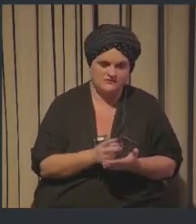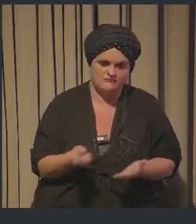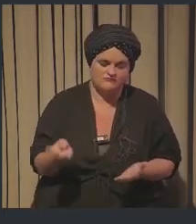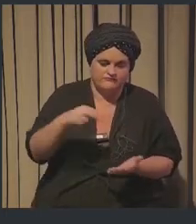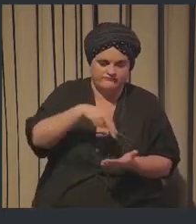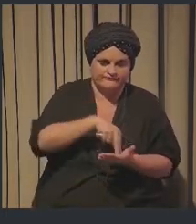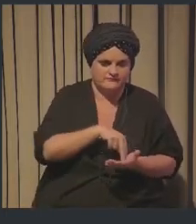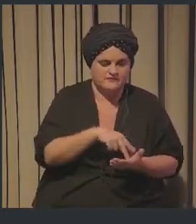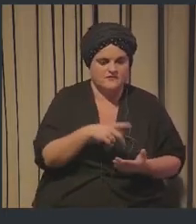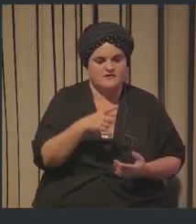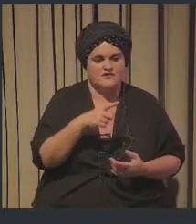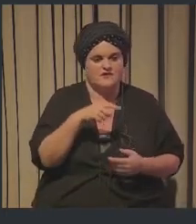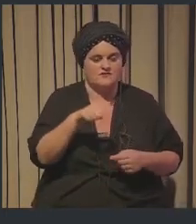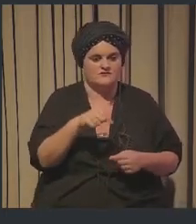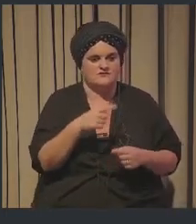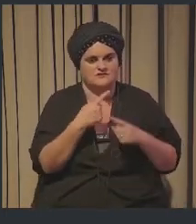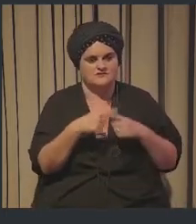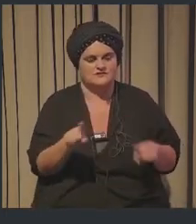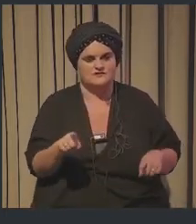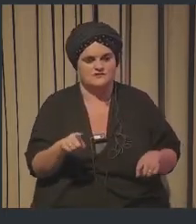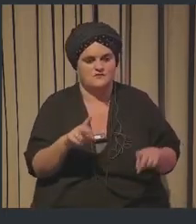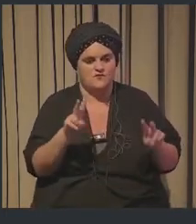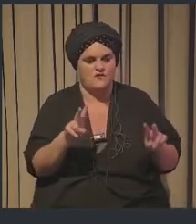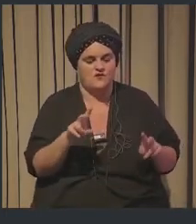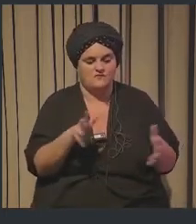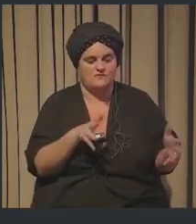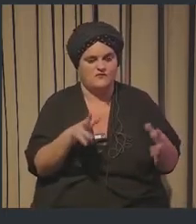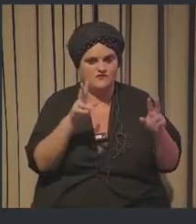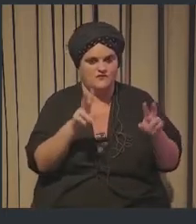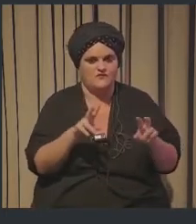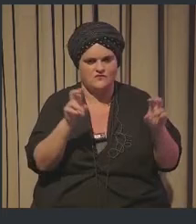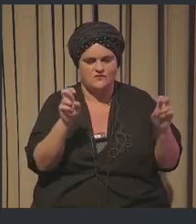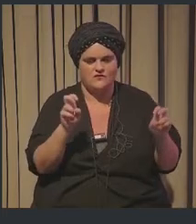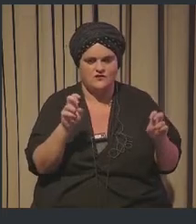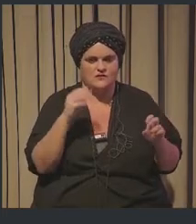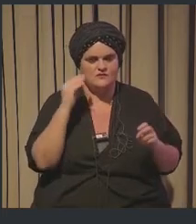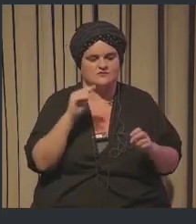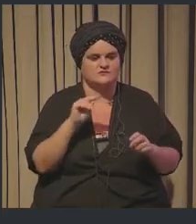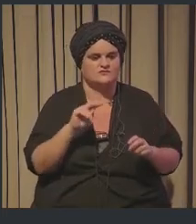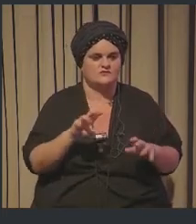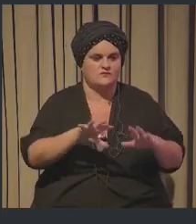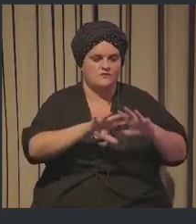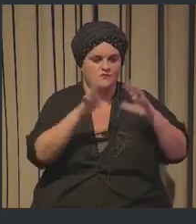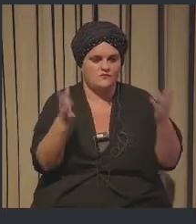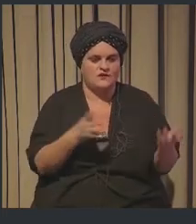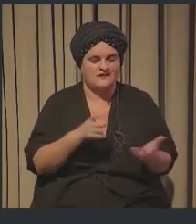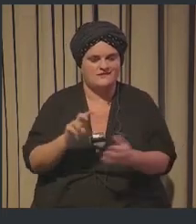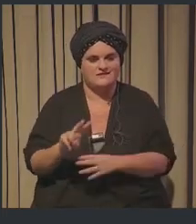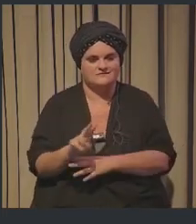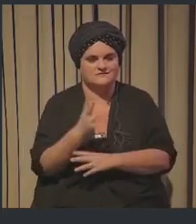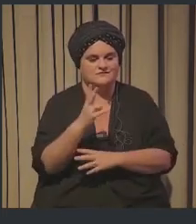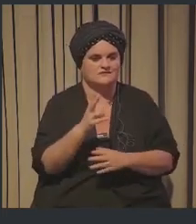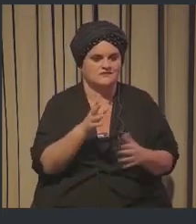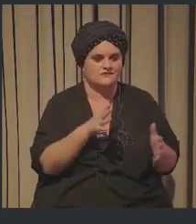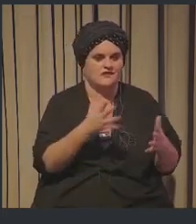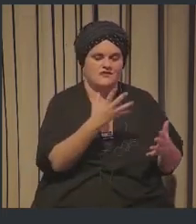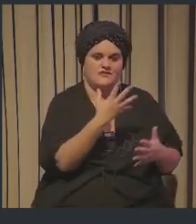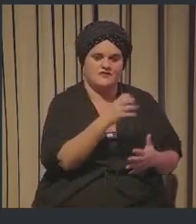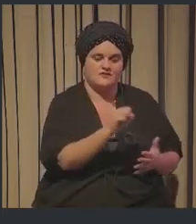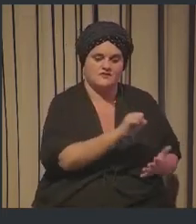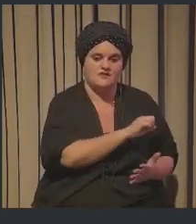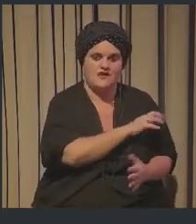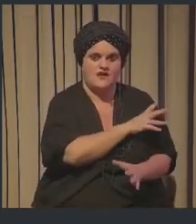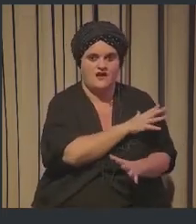totalmente distinto y es algo nuevo en nuestros tiempos. Yo diría que desde la Segunda Guerra Mundial, desde los años 50, es la primera vez